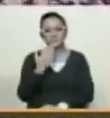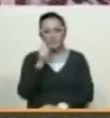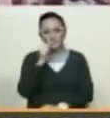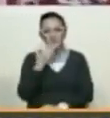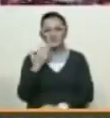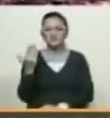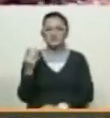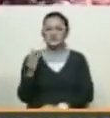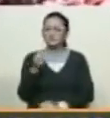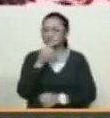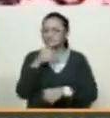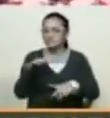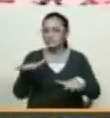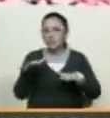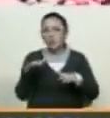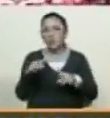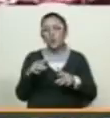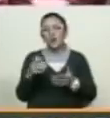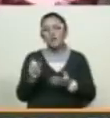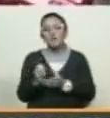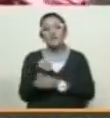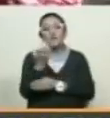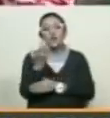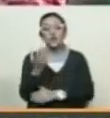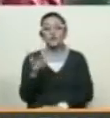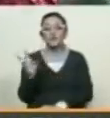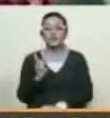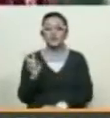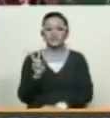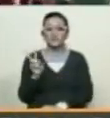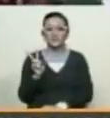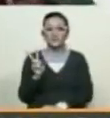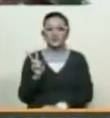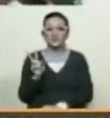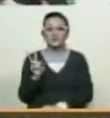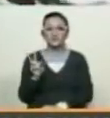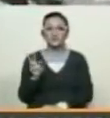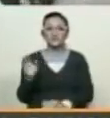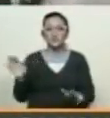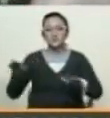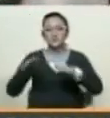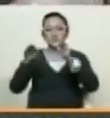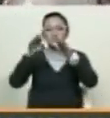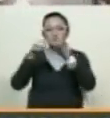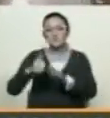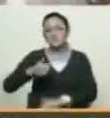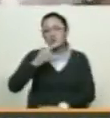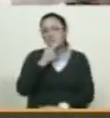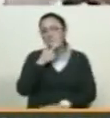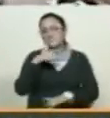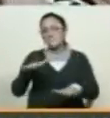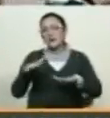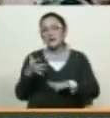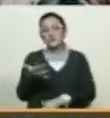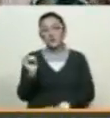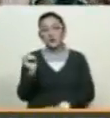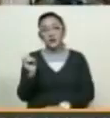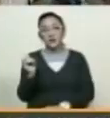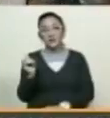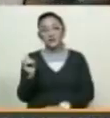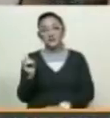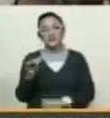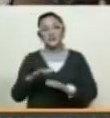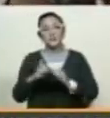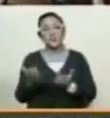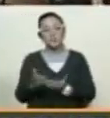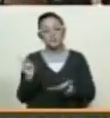ese hermoso lugar que es la flor de Venezuela. Pero también tenemos aquí el monumento mariano más grande, hermoso que pueda existir en el planeta.